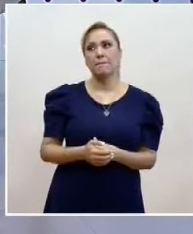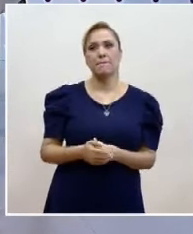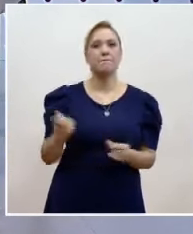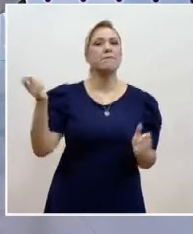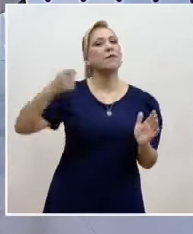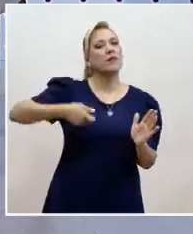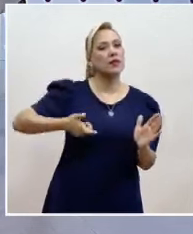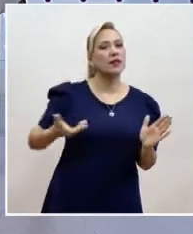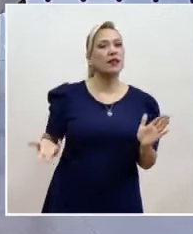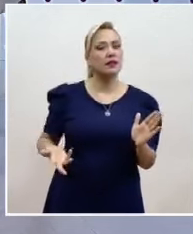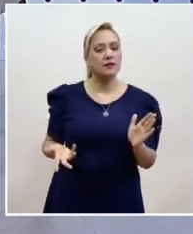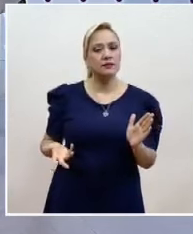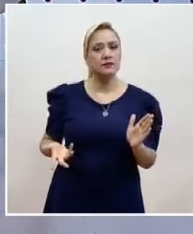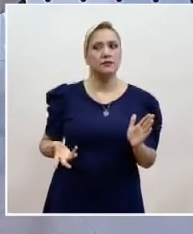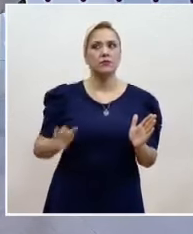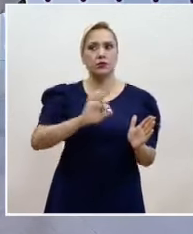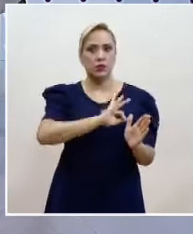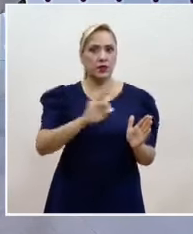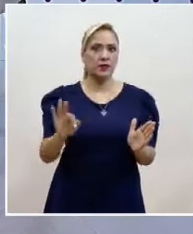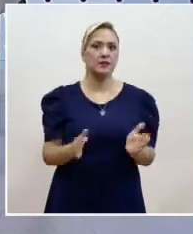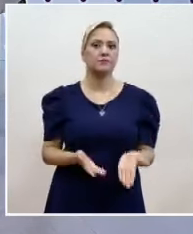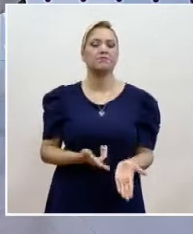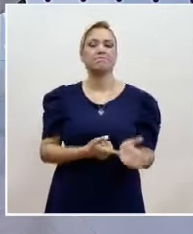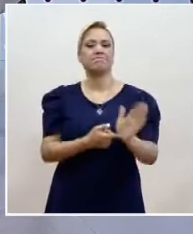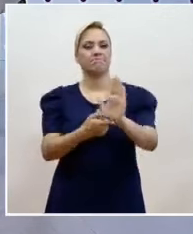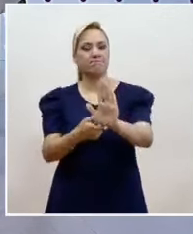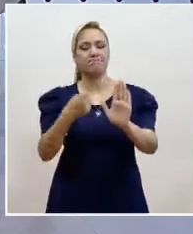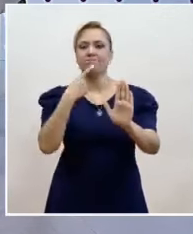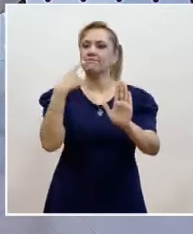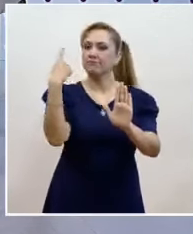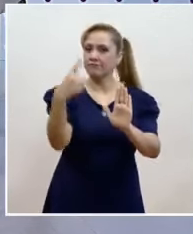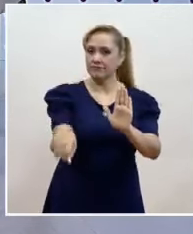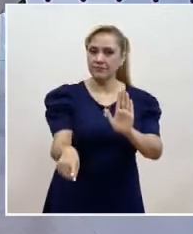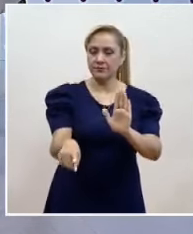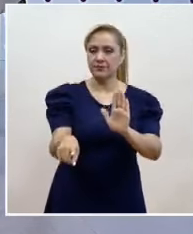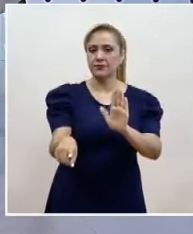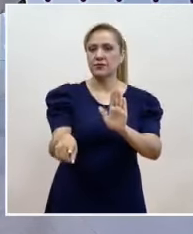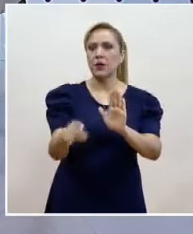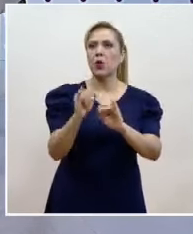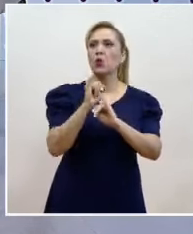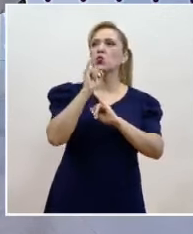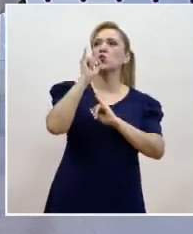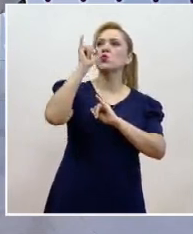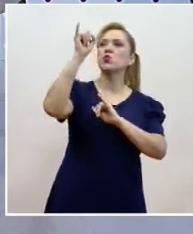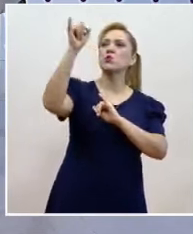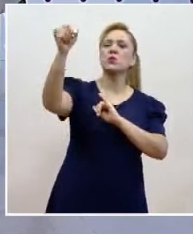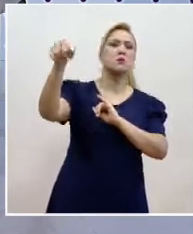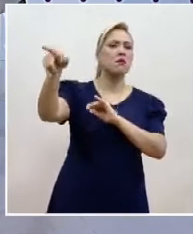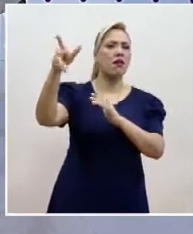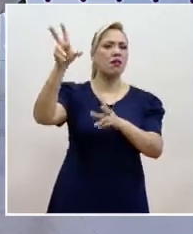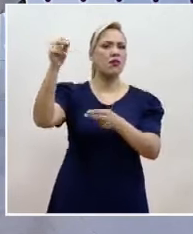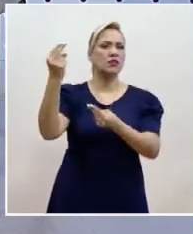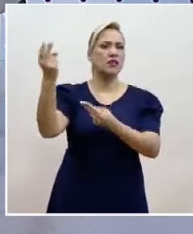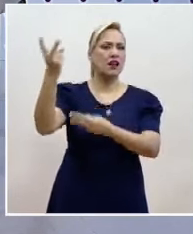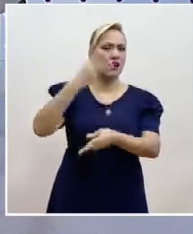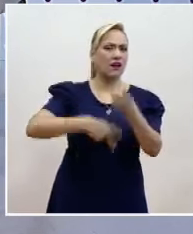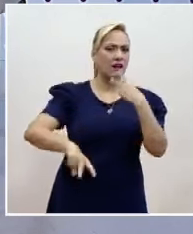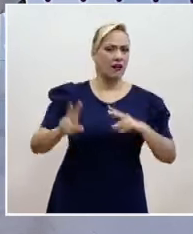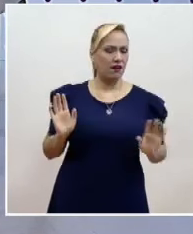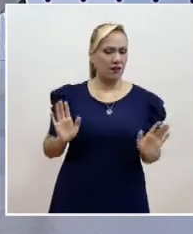traduce efectivamente en poder presentar una demanda de manera remota, que justamente la pandemia impedía acudir